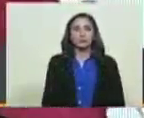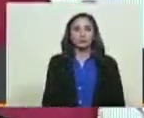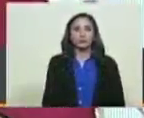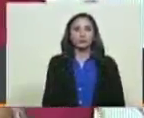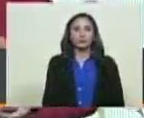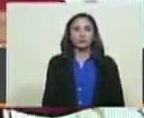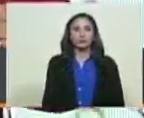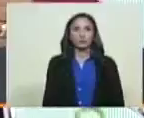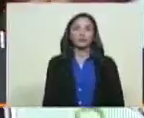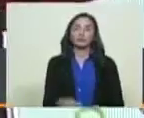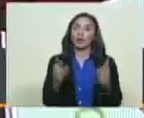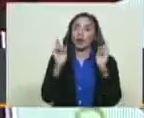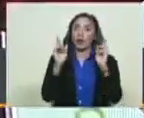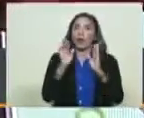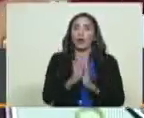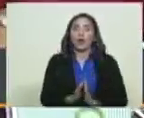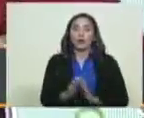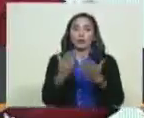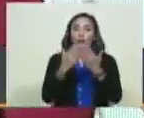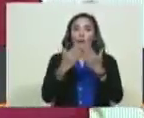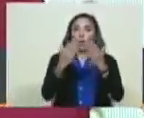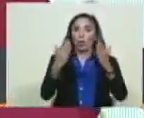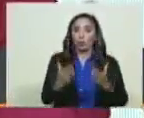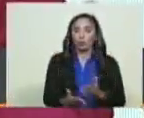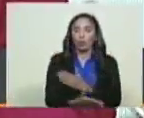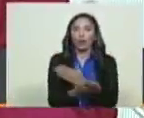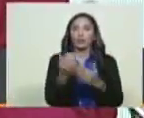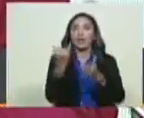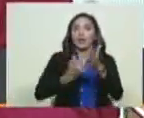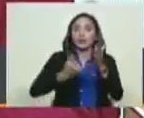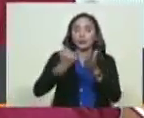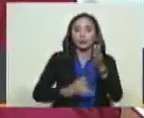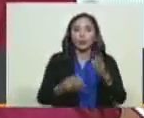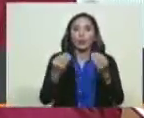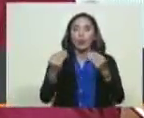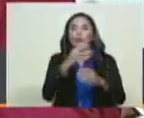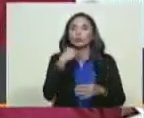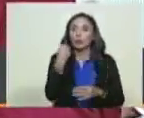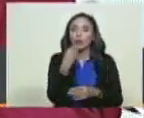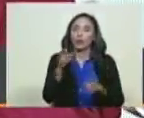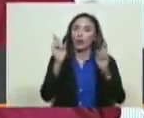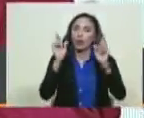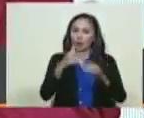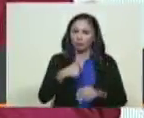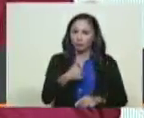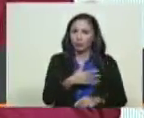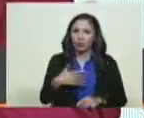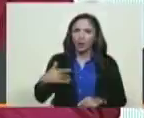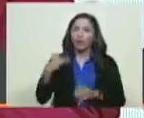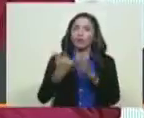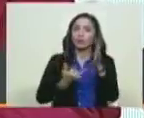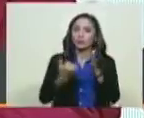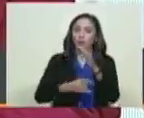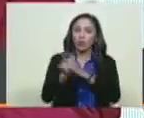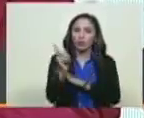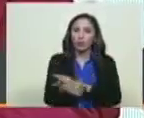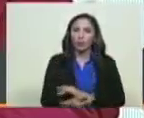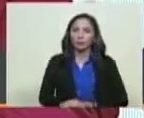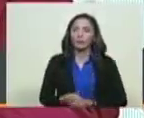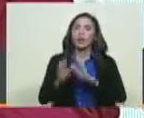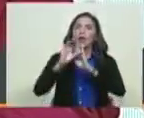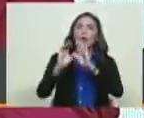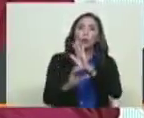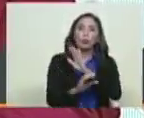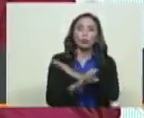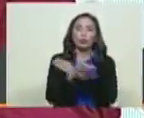que por ahí pasen miles de jóvenes yo quiero participar en los cursos de